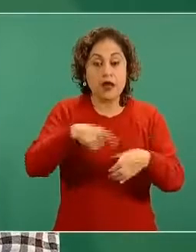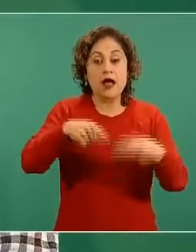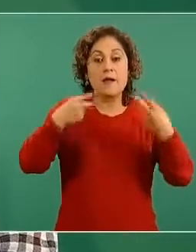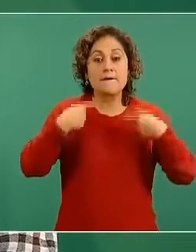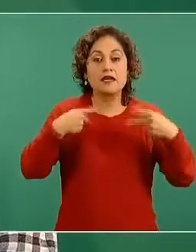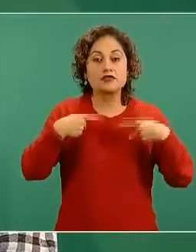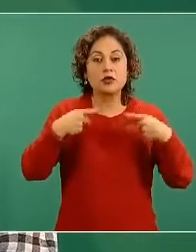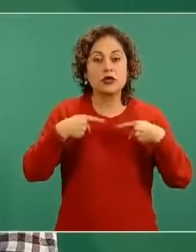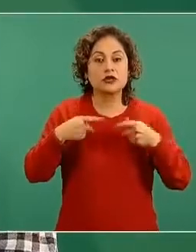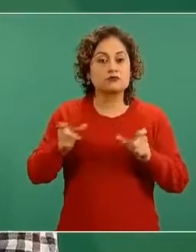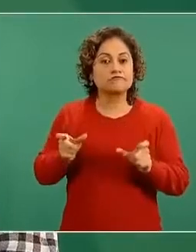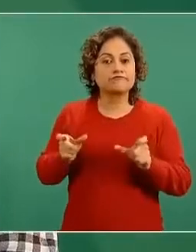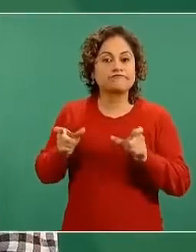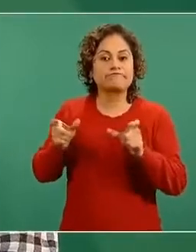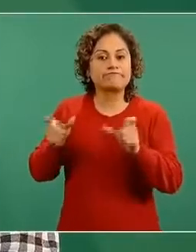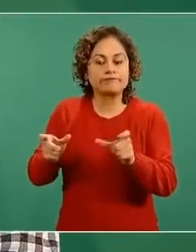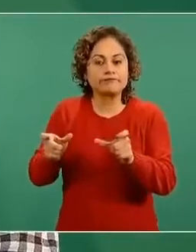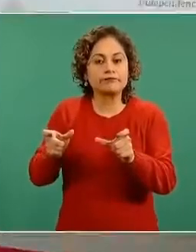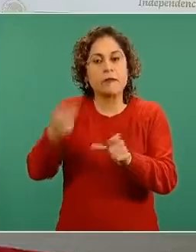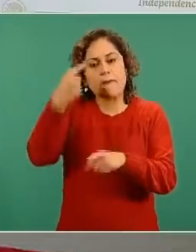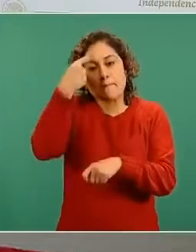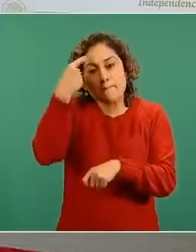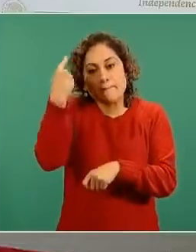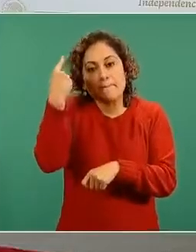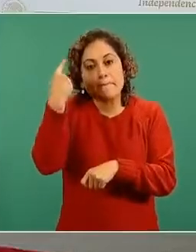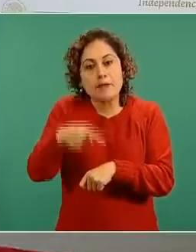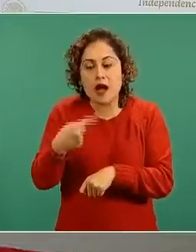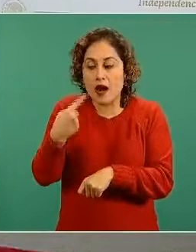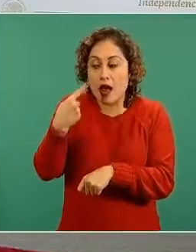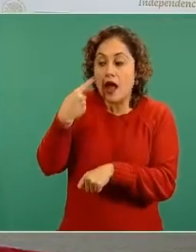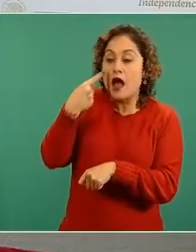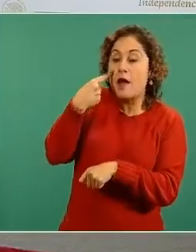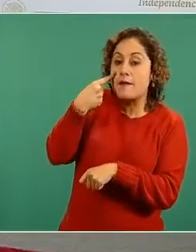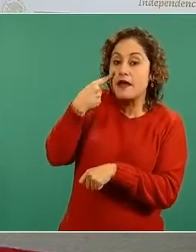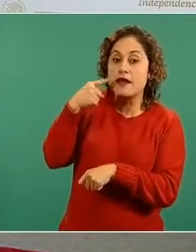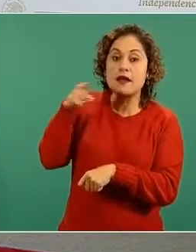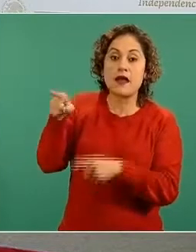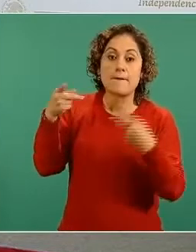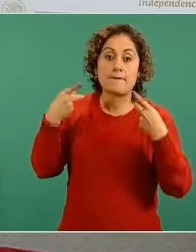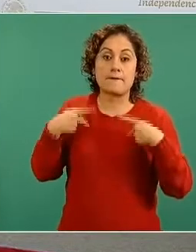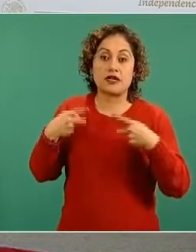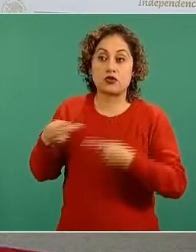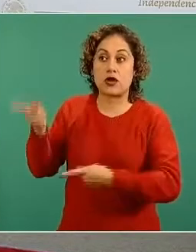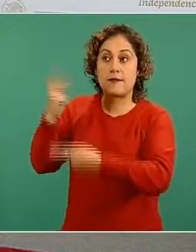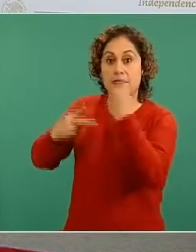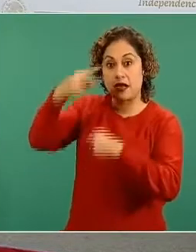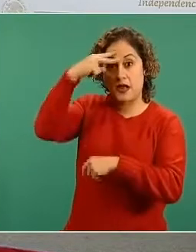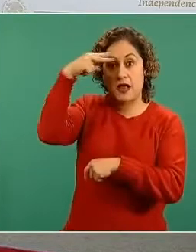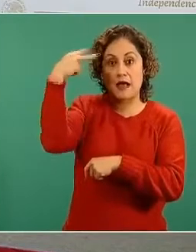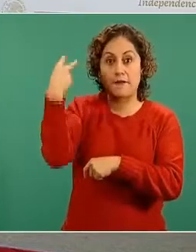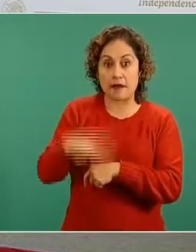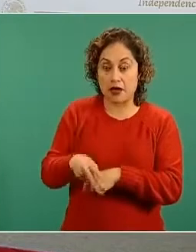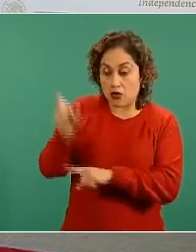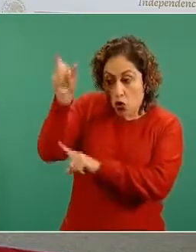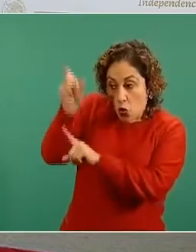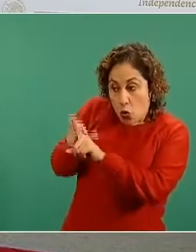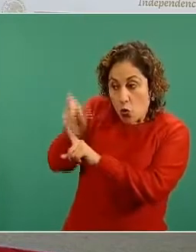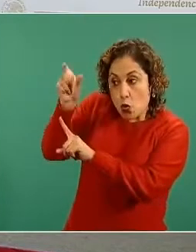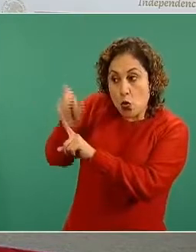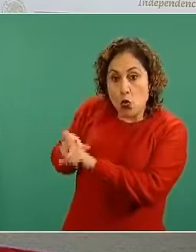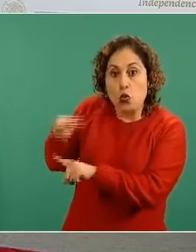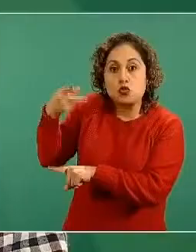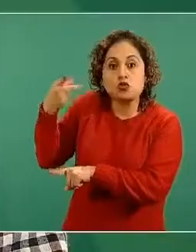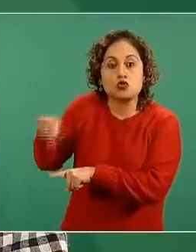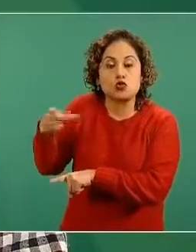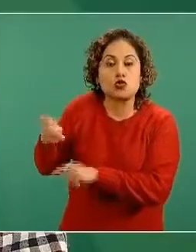nacional tienen la protección social que corresponde a cualquier persona que esté en nuestro país. No olvidar que somos un